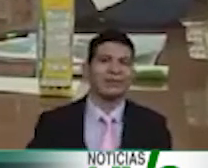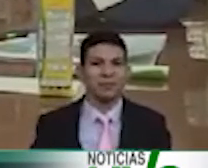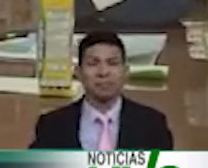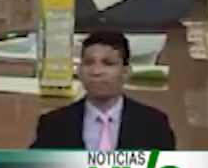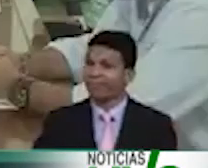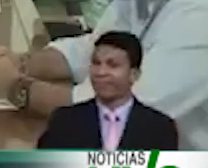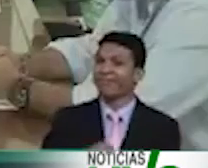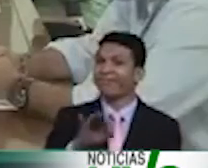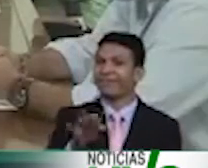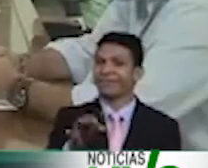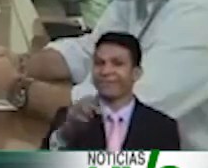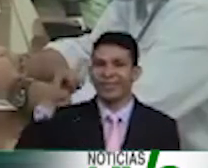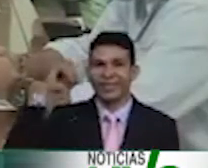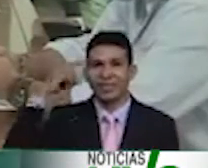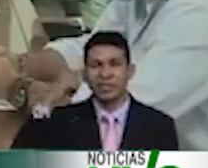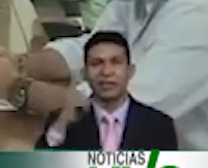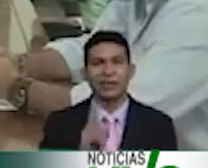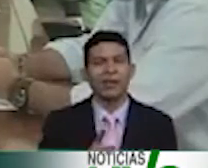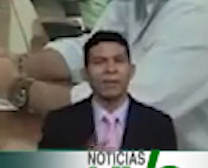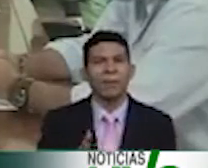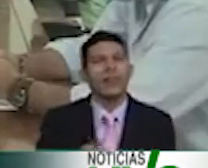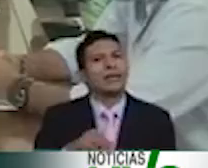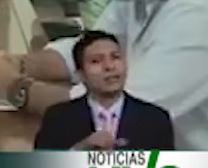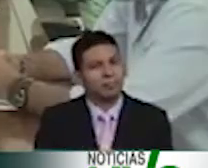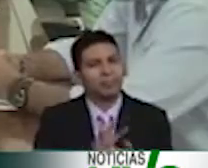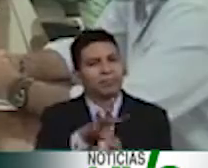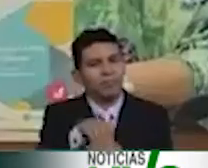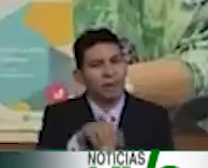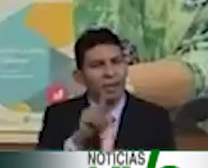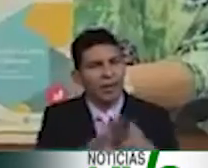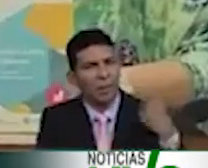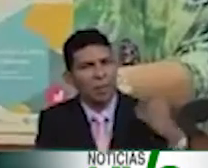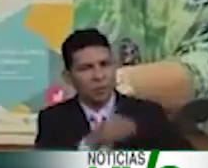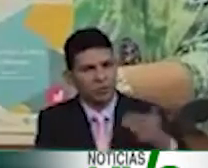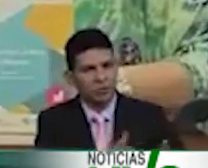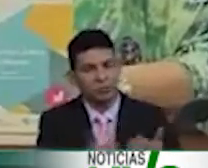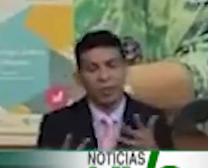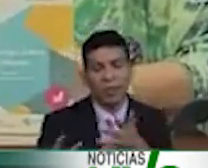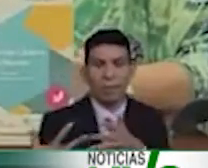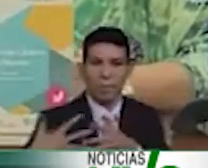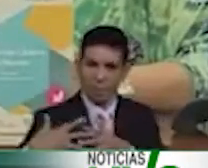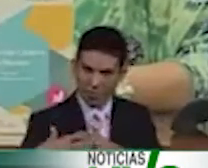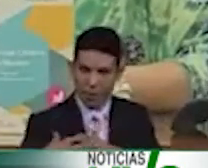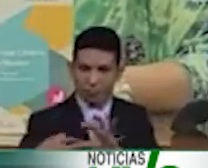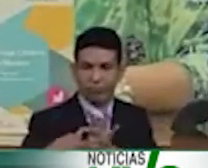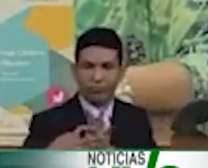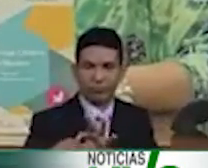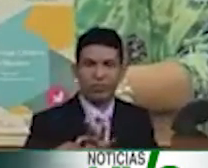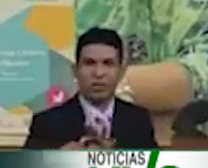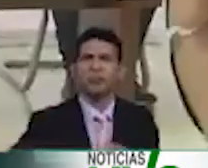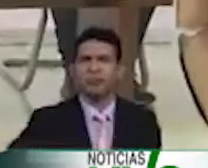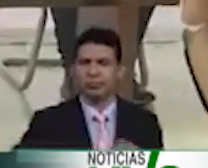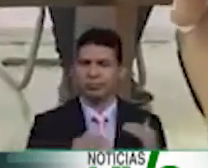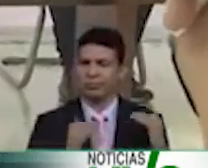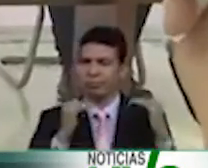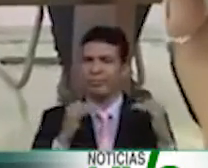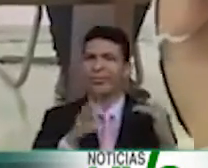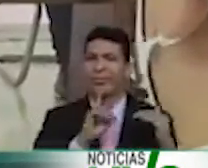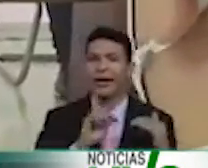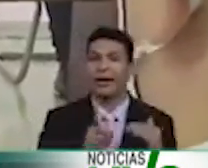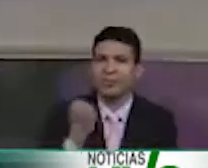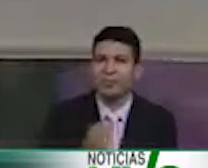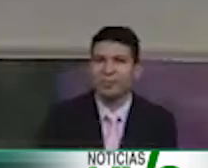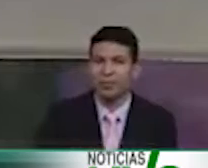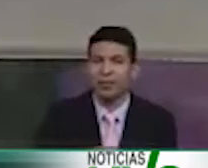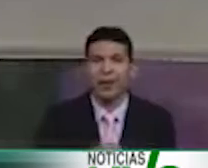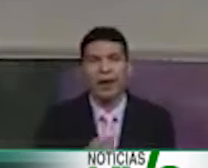dirigido principalmente a recuperar una buena parte de los empleos que se perdieron por la emergencia sanitaria y por la crisis que generó el